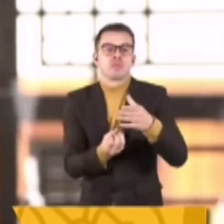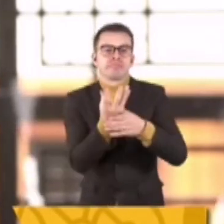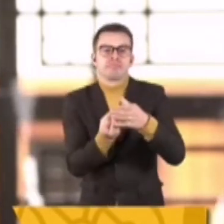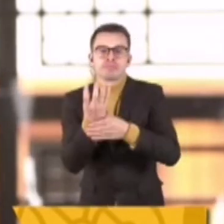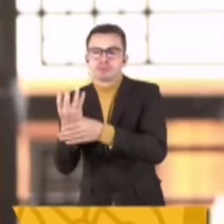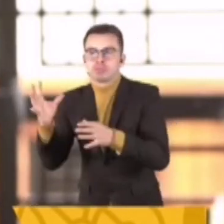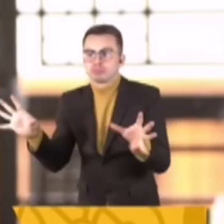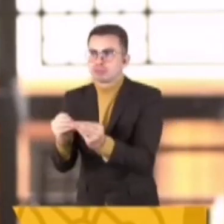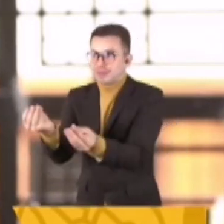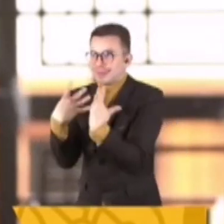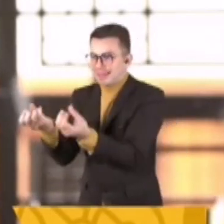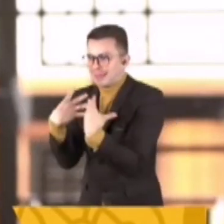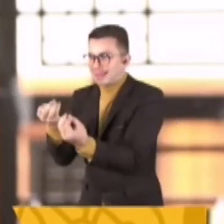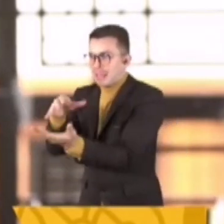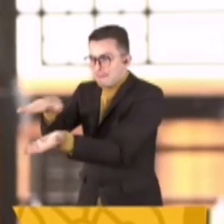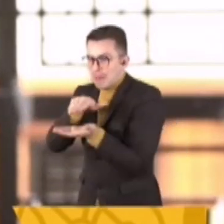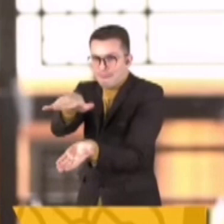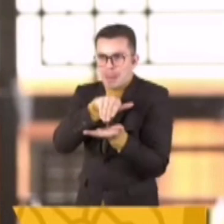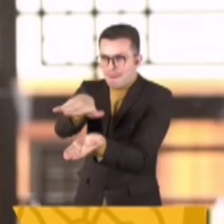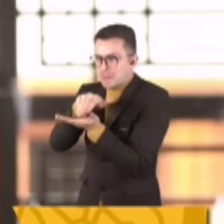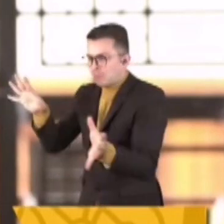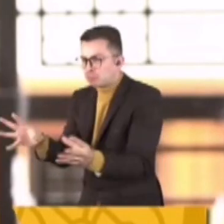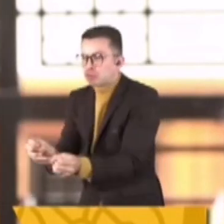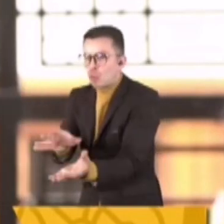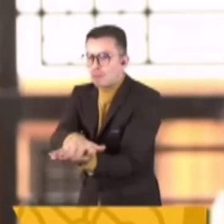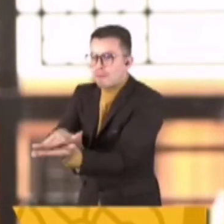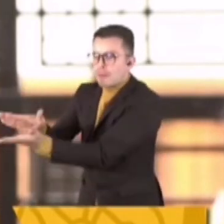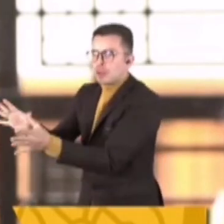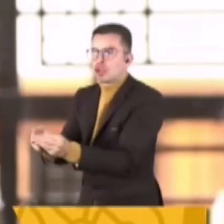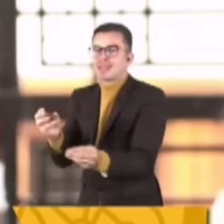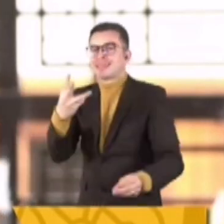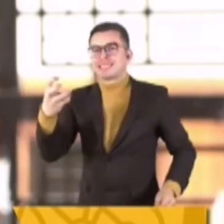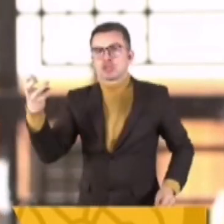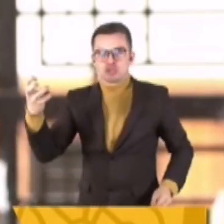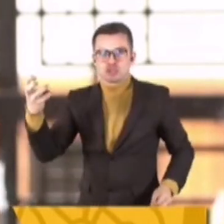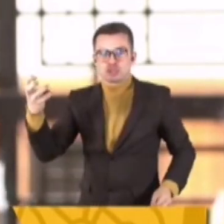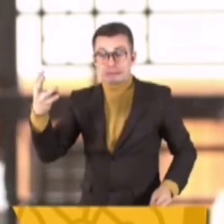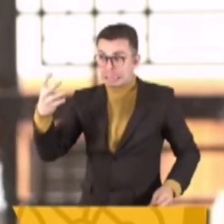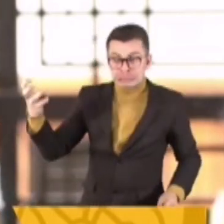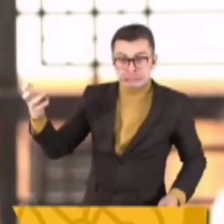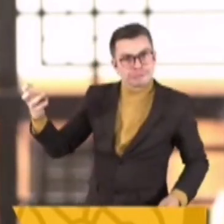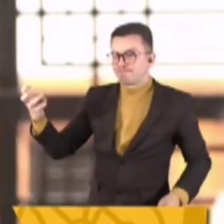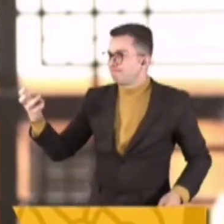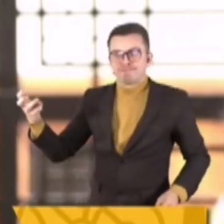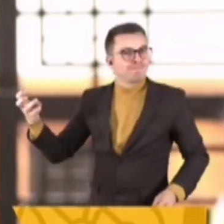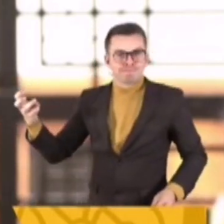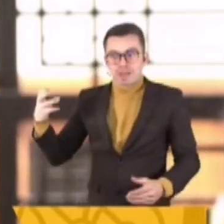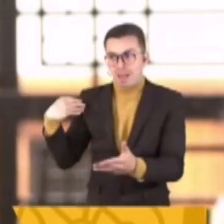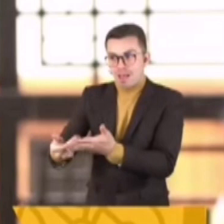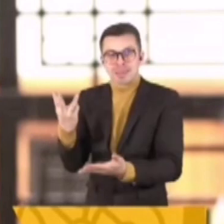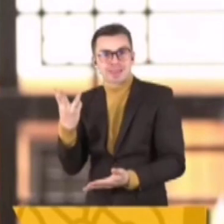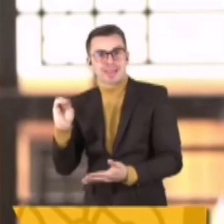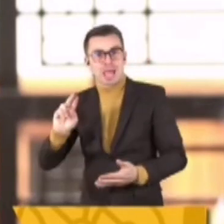productos que debe entregar con los estudios y diseños completos Metrolínea 1, no todos los productos tienen a 30 de marzo